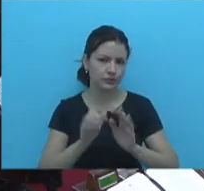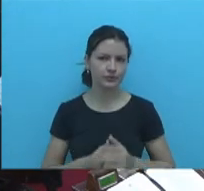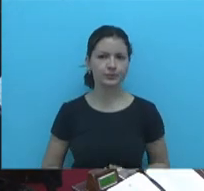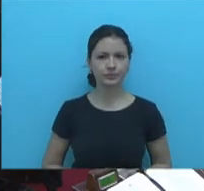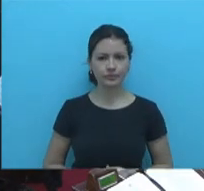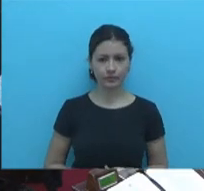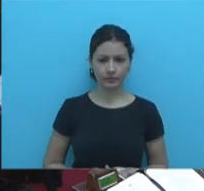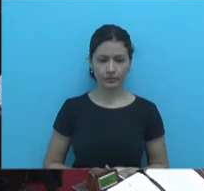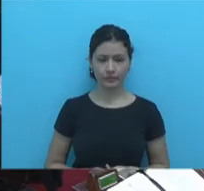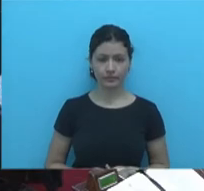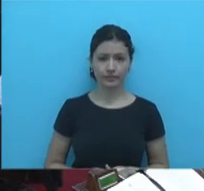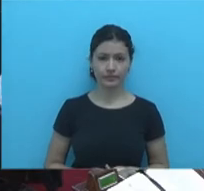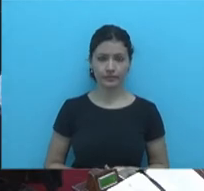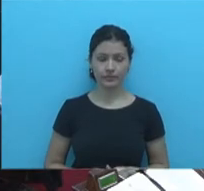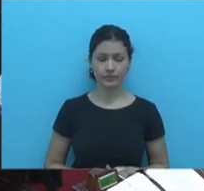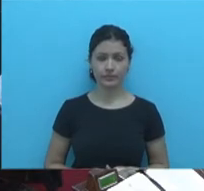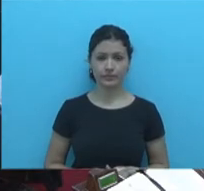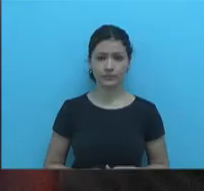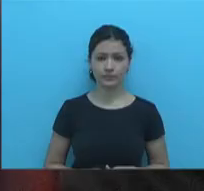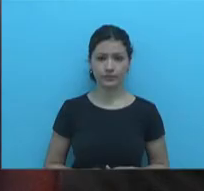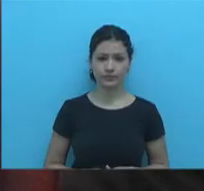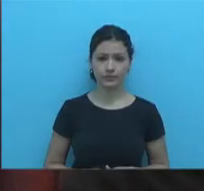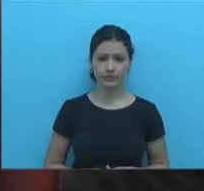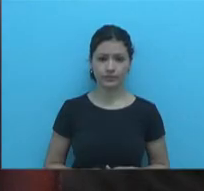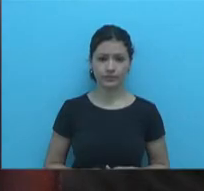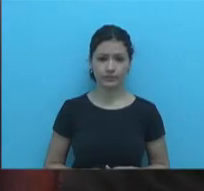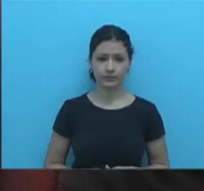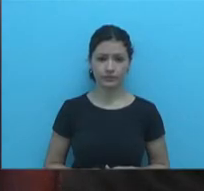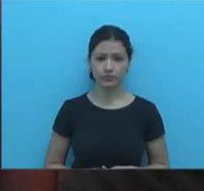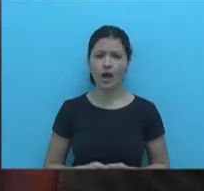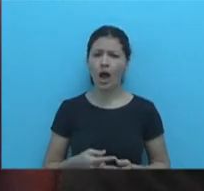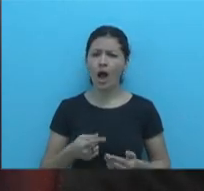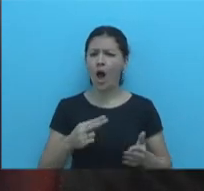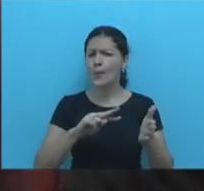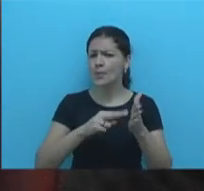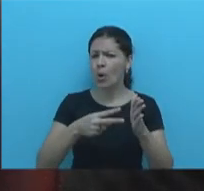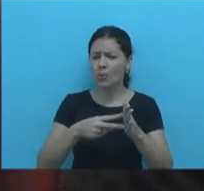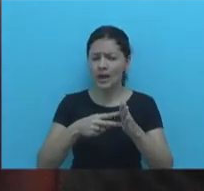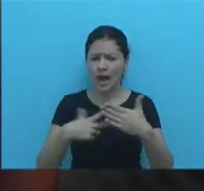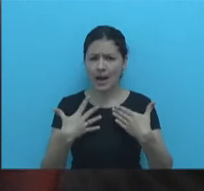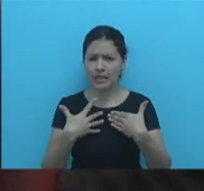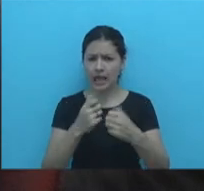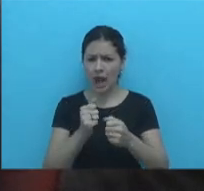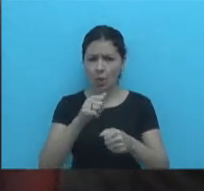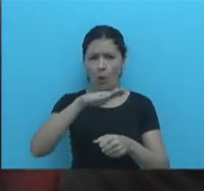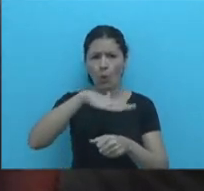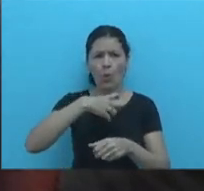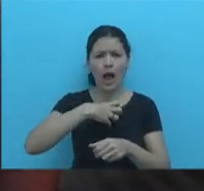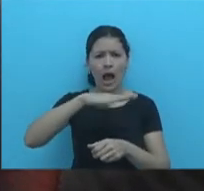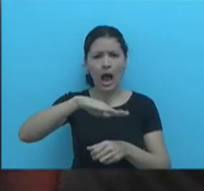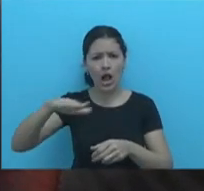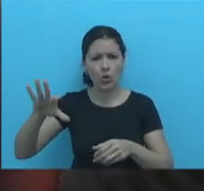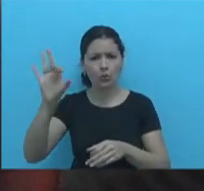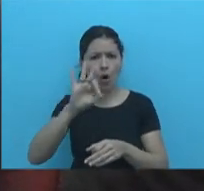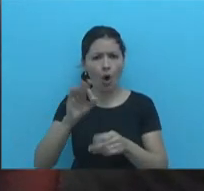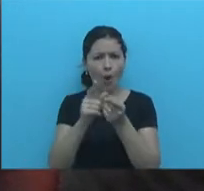Ante reiterados inconvenientes que surgen relacionados con la problemática de la salud de los alumnos y del personal docente dentro del recinto